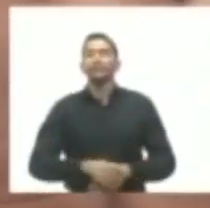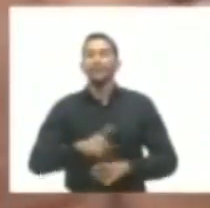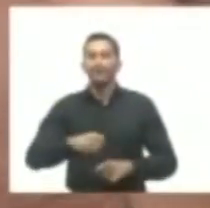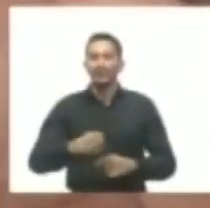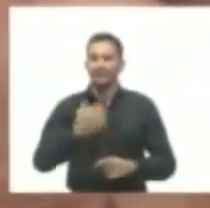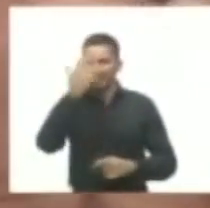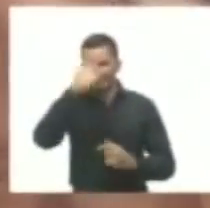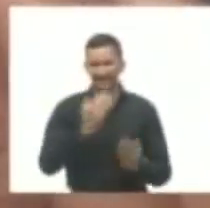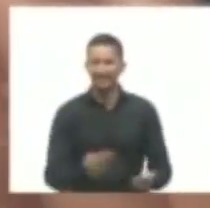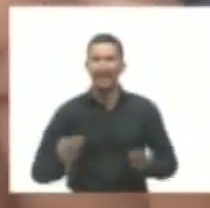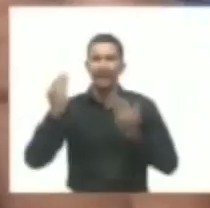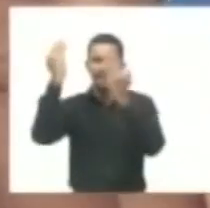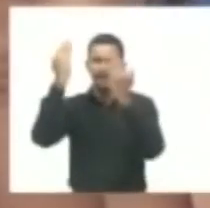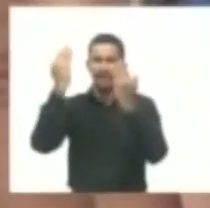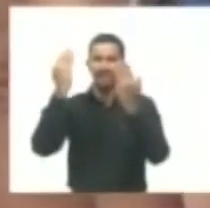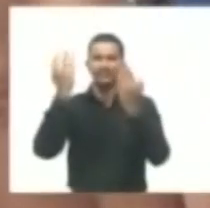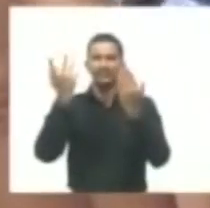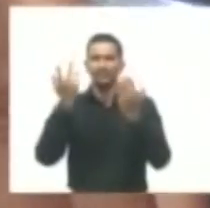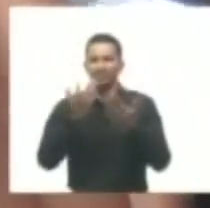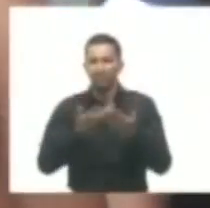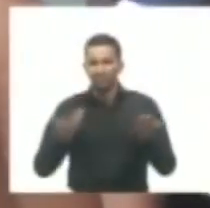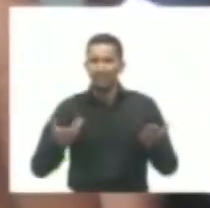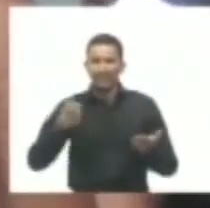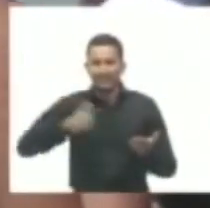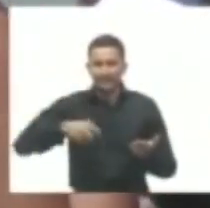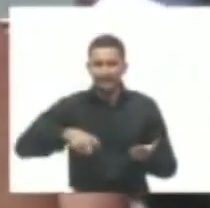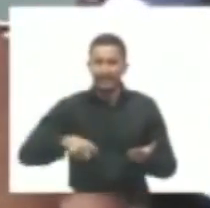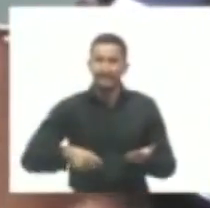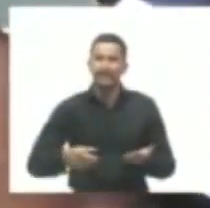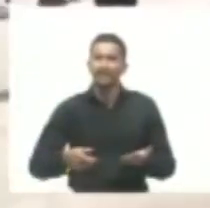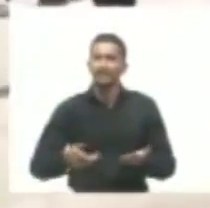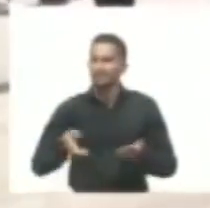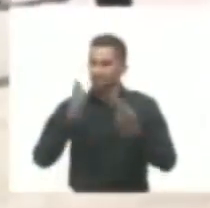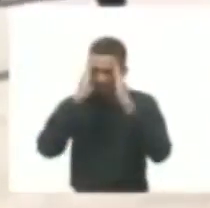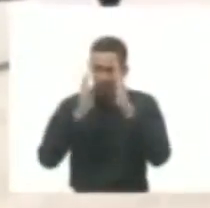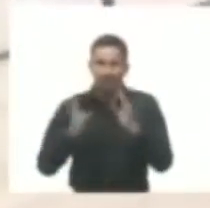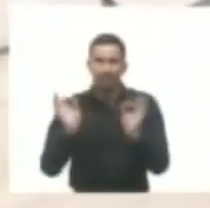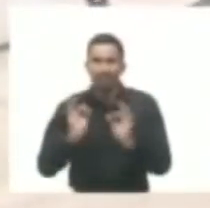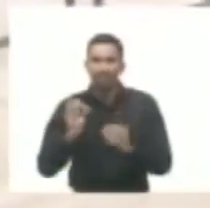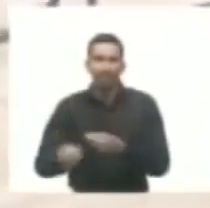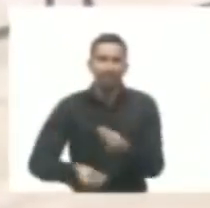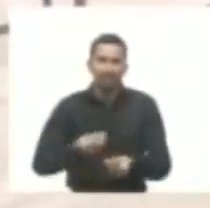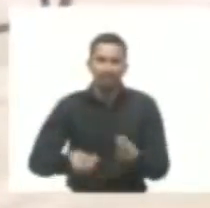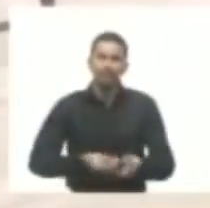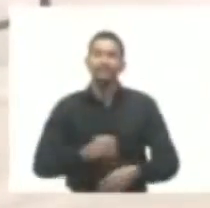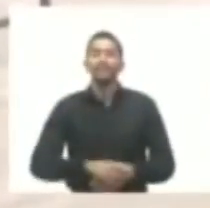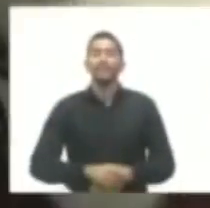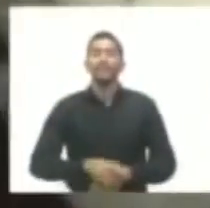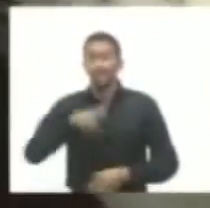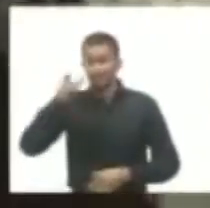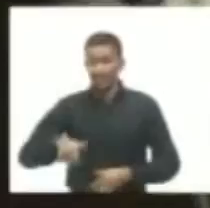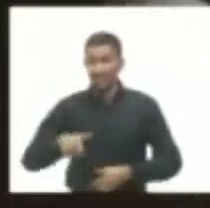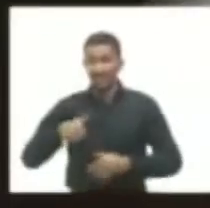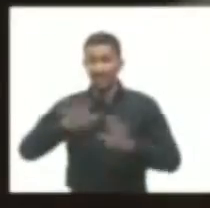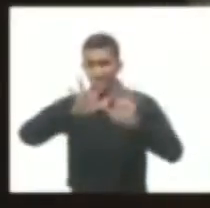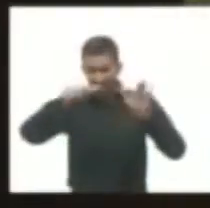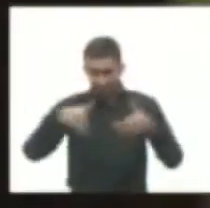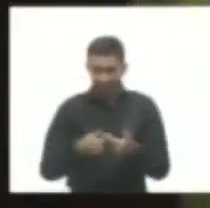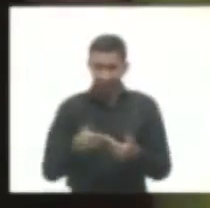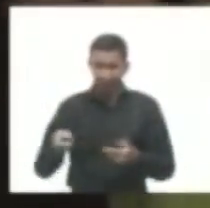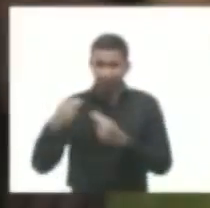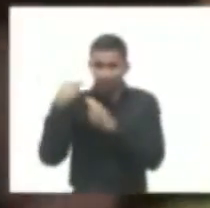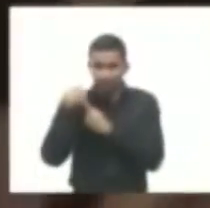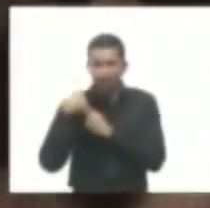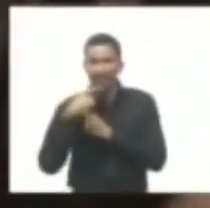exámenes especializados como tomografías que no se les ha podido hacer. Defensor del Pueblo aseguró que aparte del cierre se deben hacer traslados